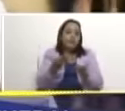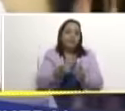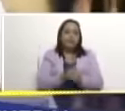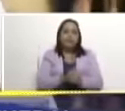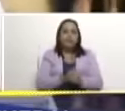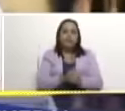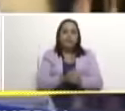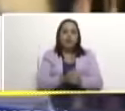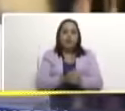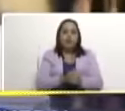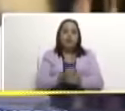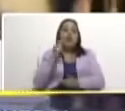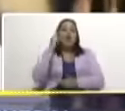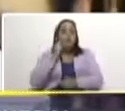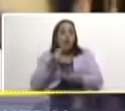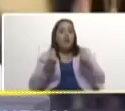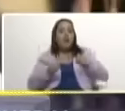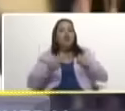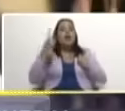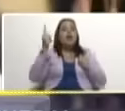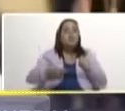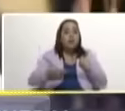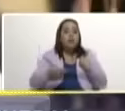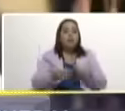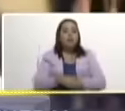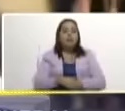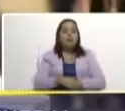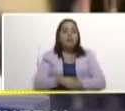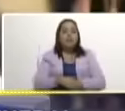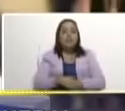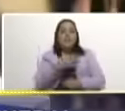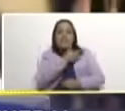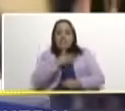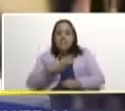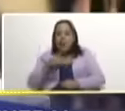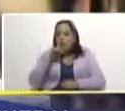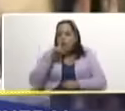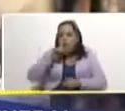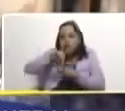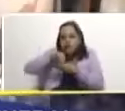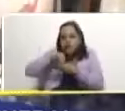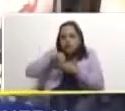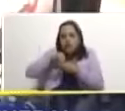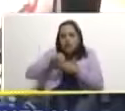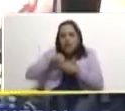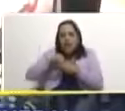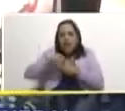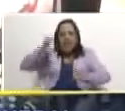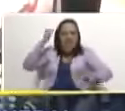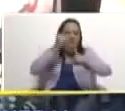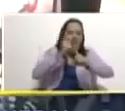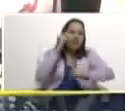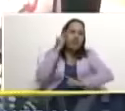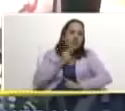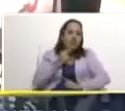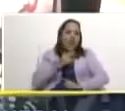Y Bolívar en vida también pretendió ser asesinado, septiembre, año 28, en